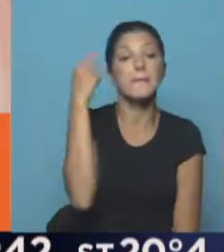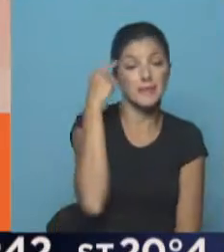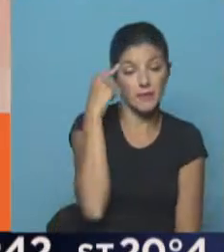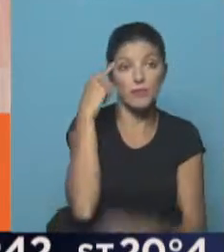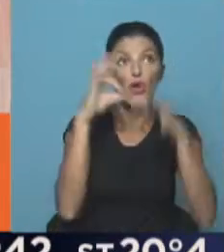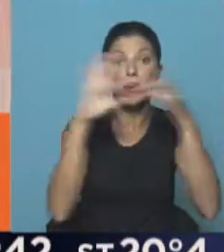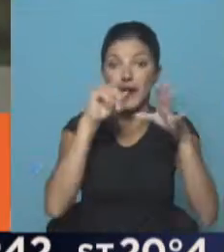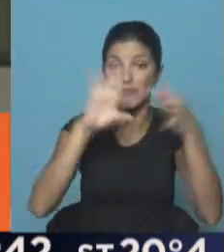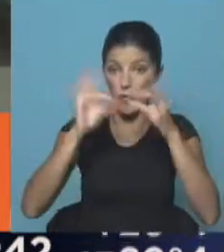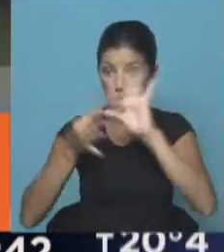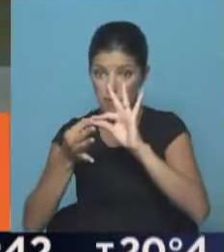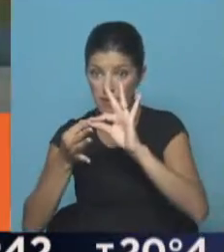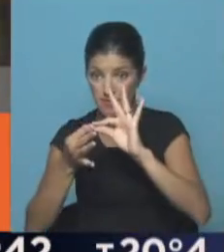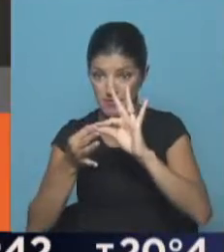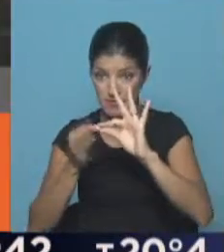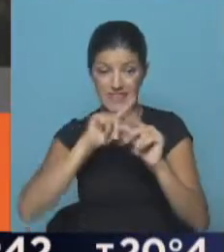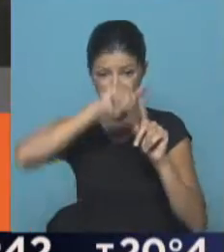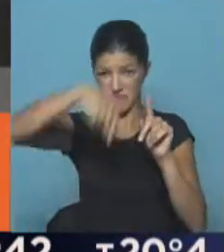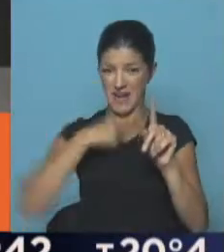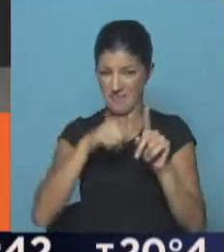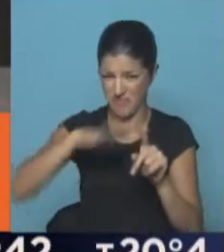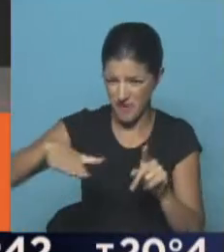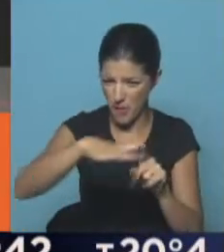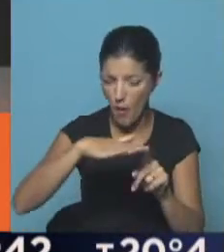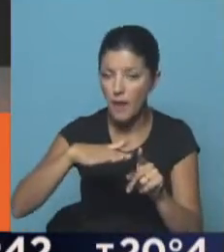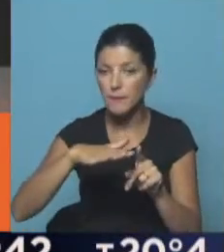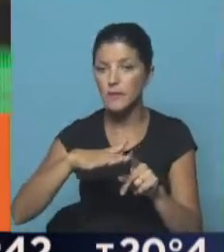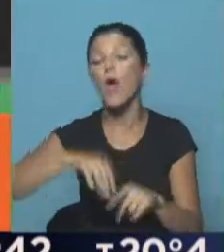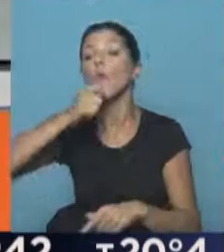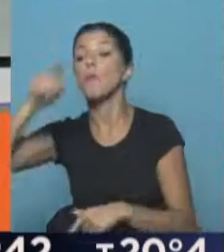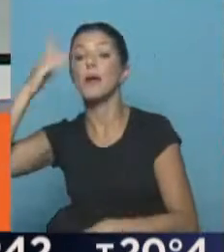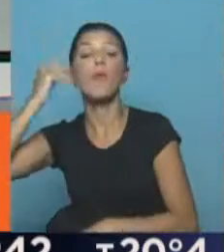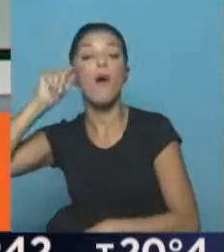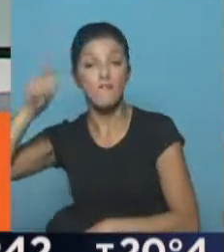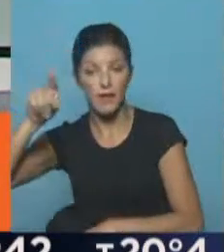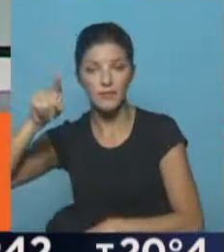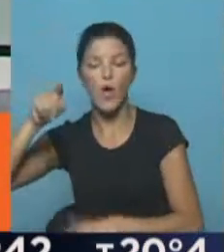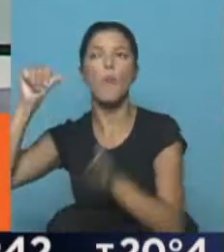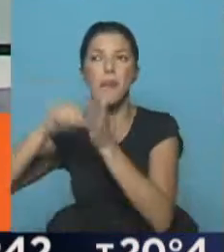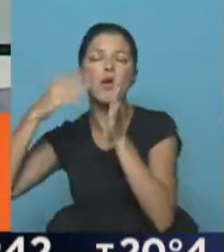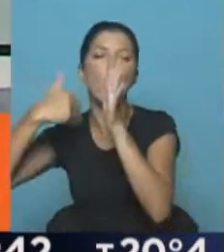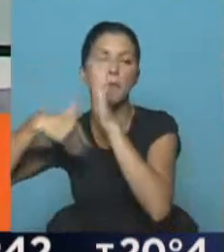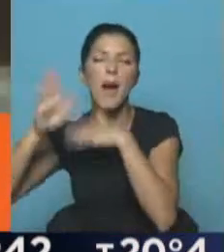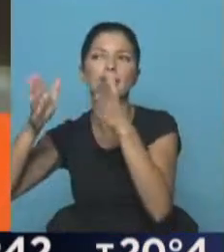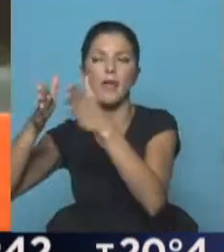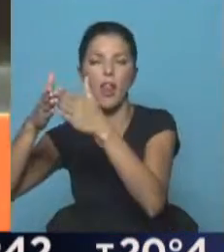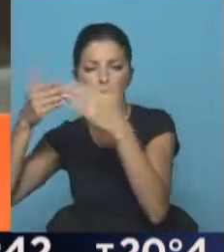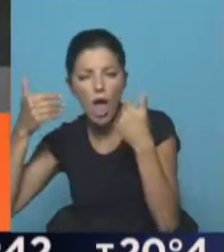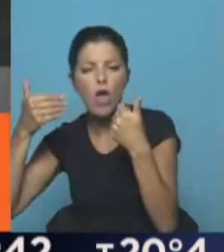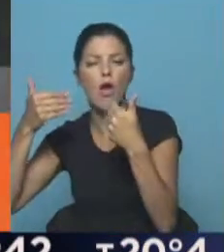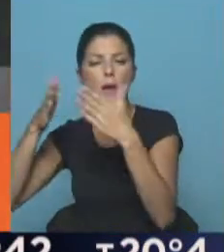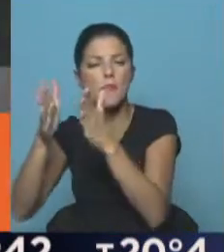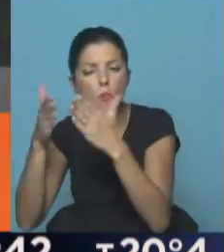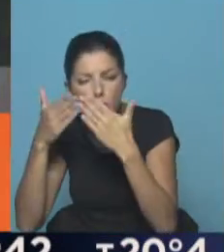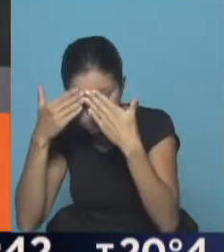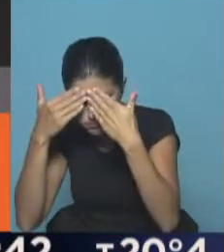europeo tiene su origen en Ámsterdam. Francia, un país que tiene una historia de más nacionalismo, más cerrada, ¿no? Con